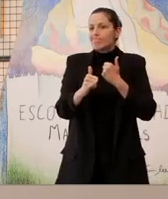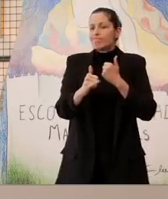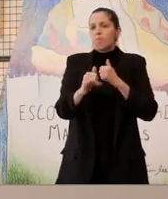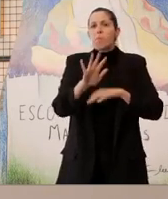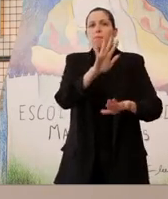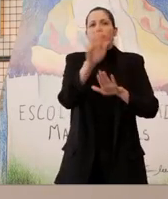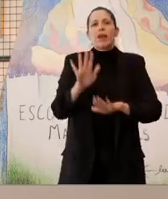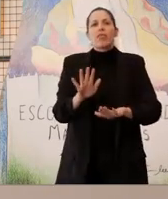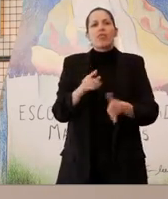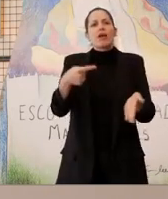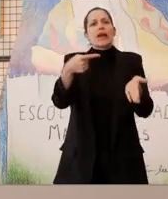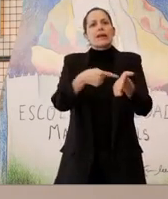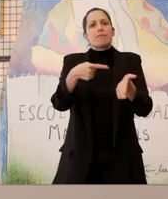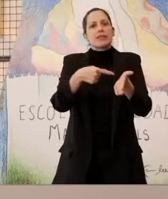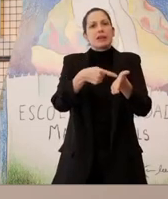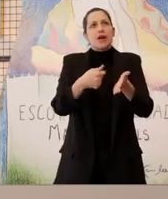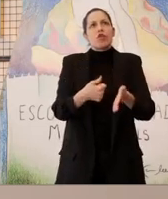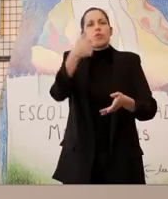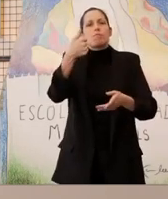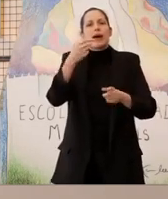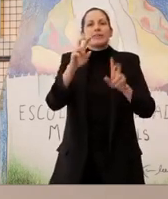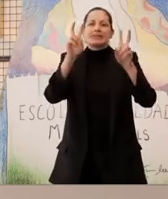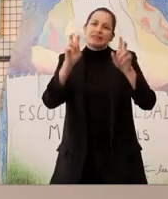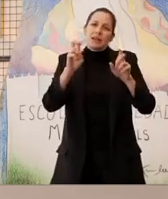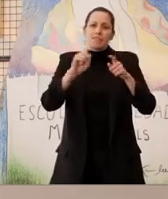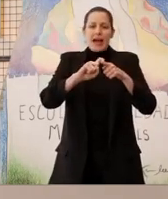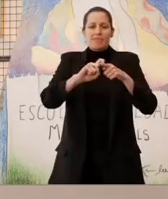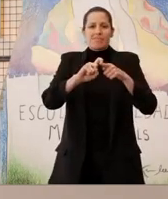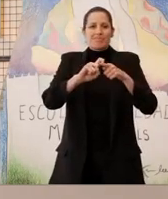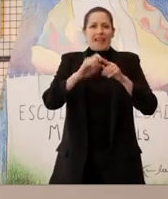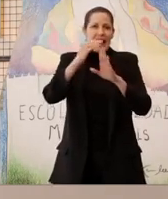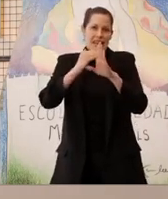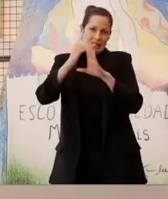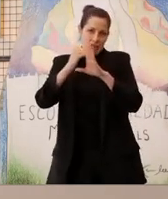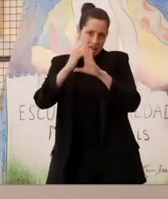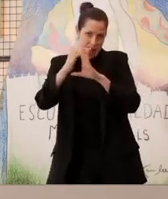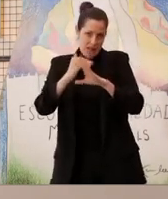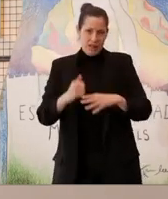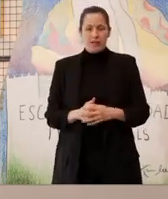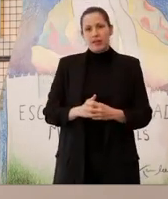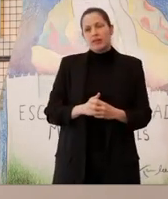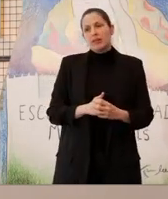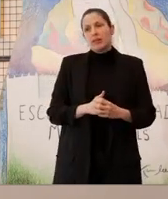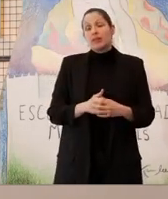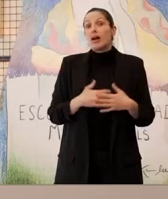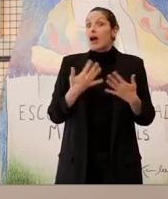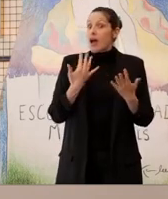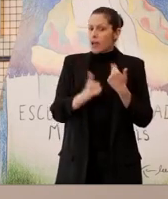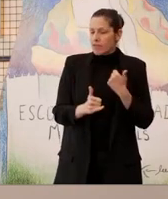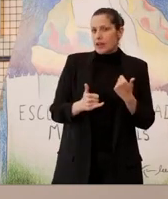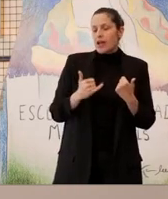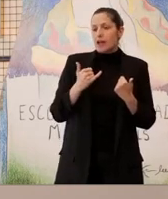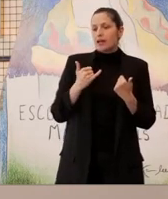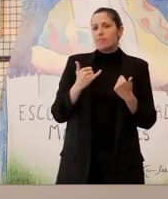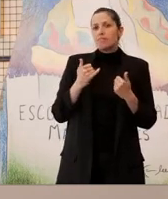y con el subtexto no de que no estamos pensando en otras muchas mujeres que están